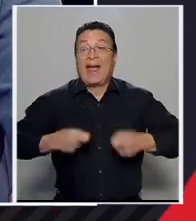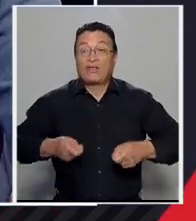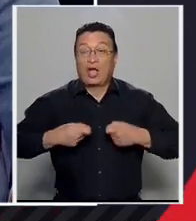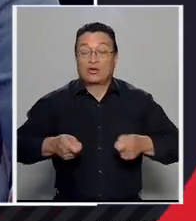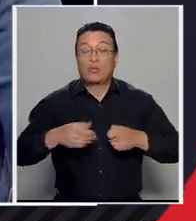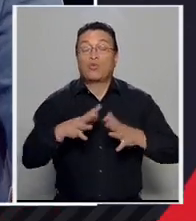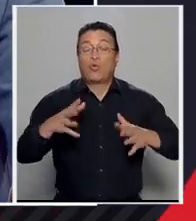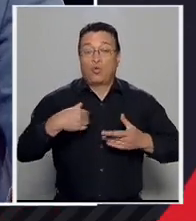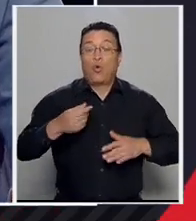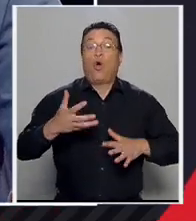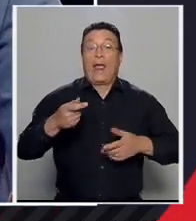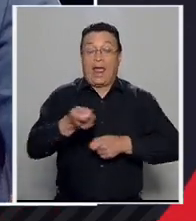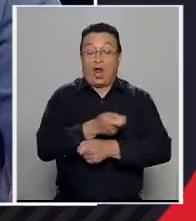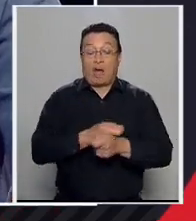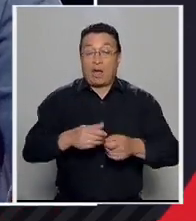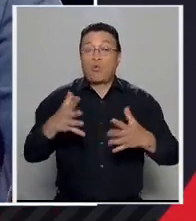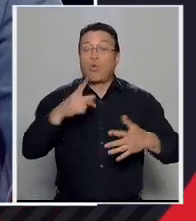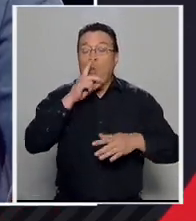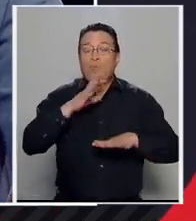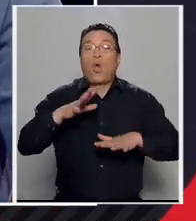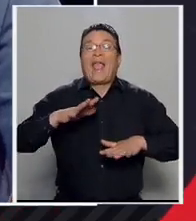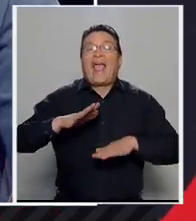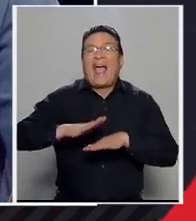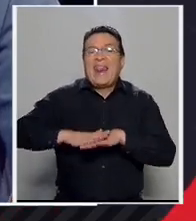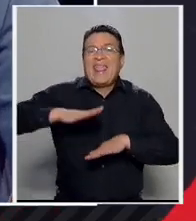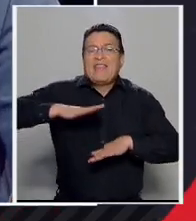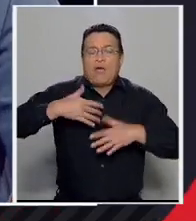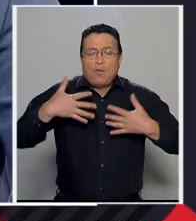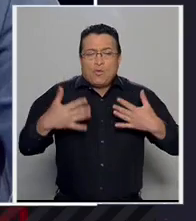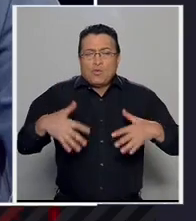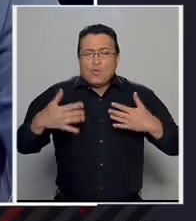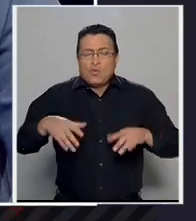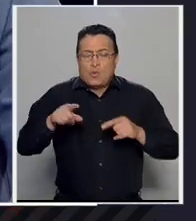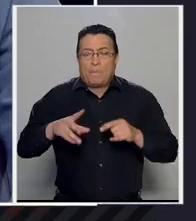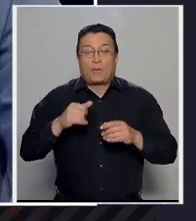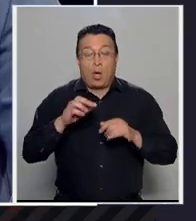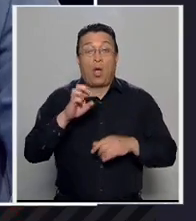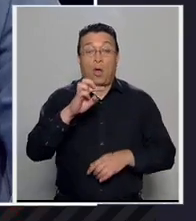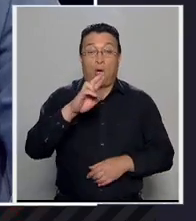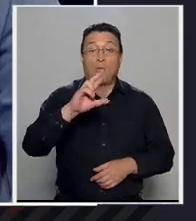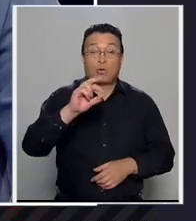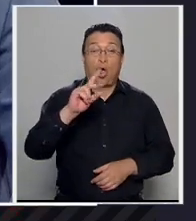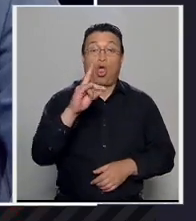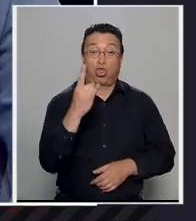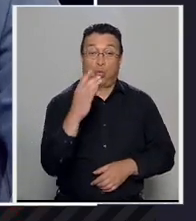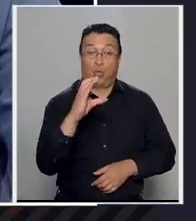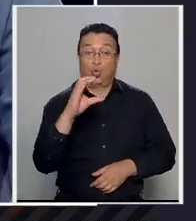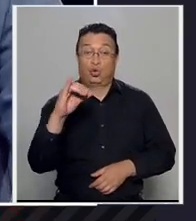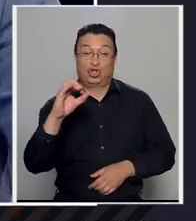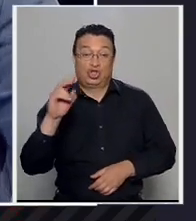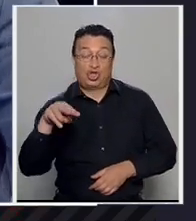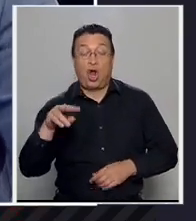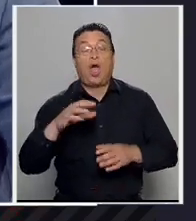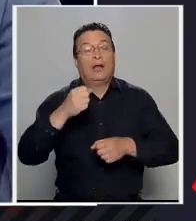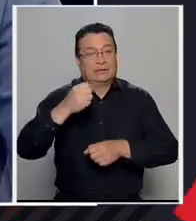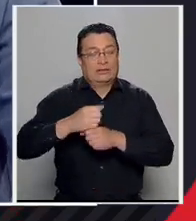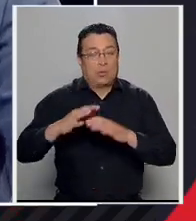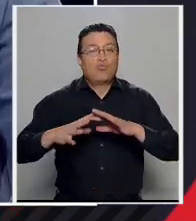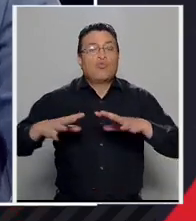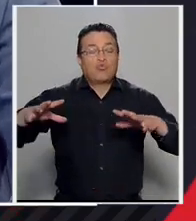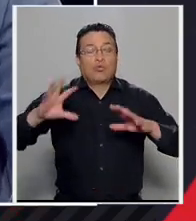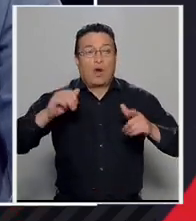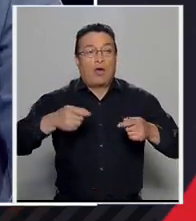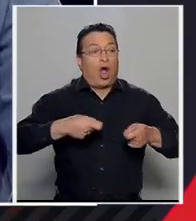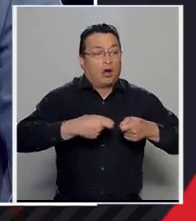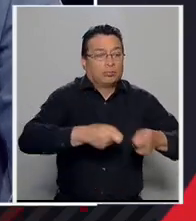sobrecalentamiento de la economía. Hay un sobrecalentamiento de la economía en donde la productividad no ha estado al nivel del consumo interno y por lo